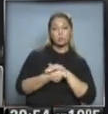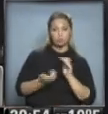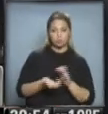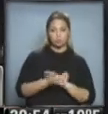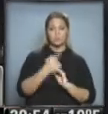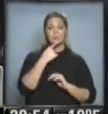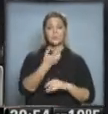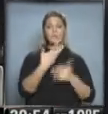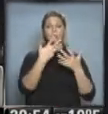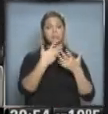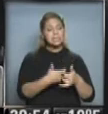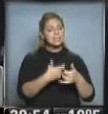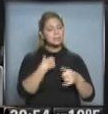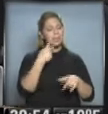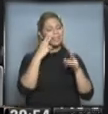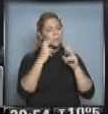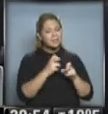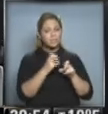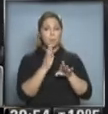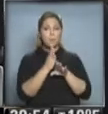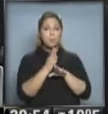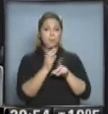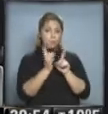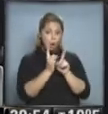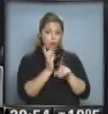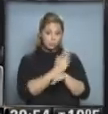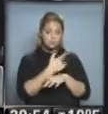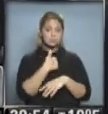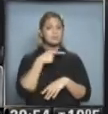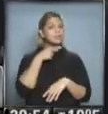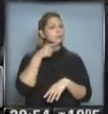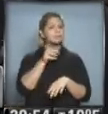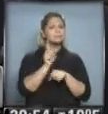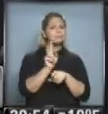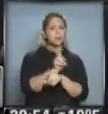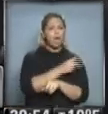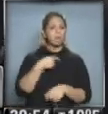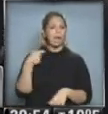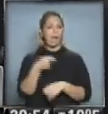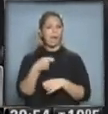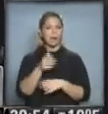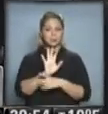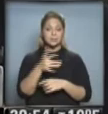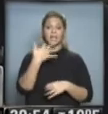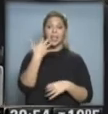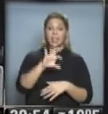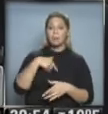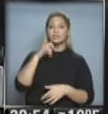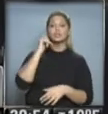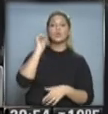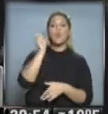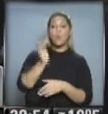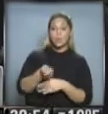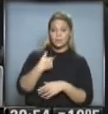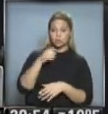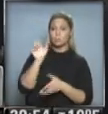de investigación breve evitando todas las chicanas y luego un juicio oral por un